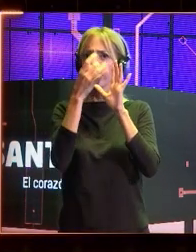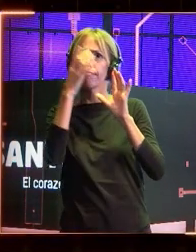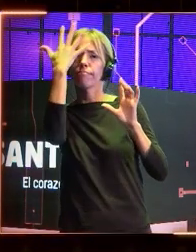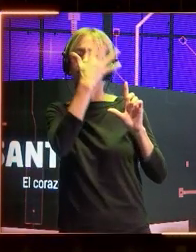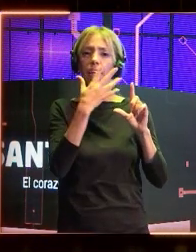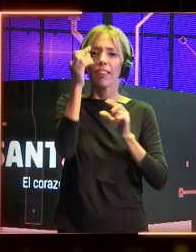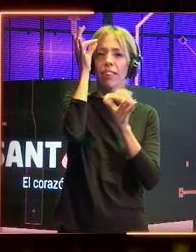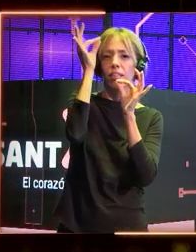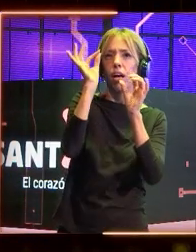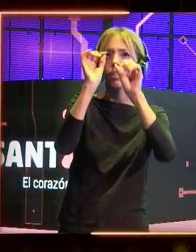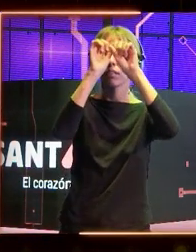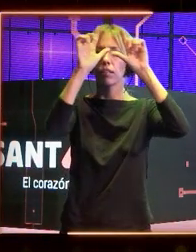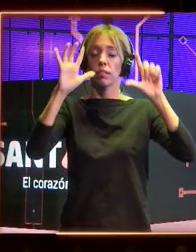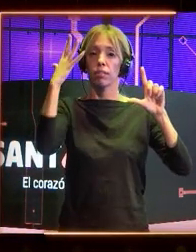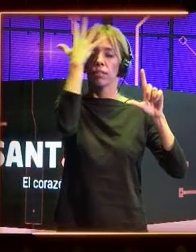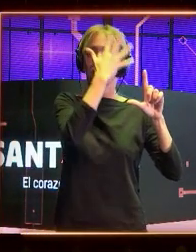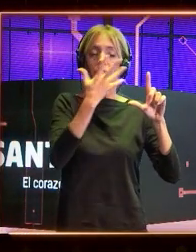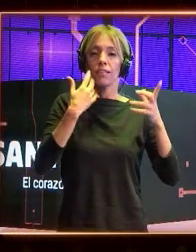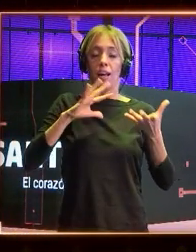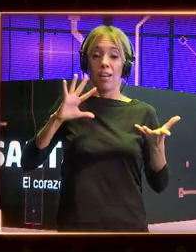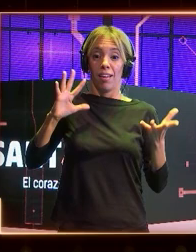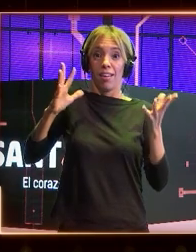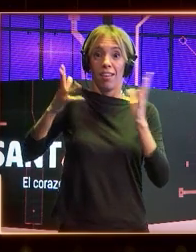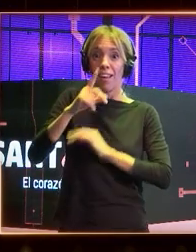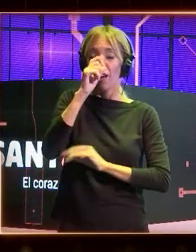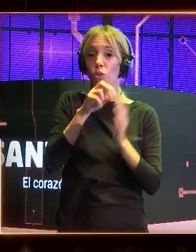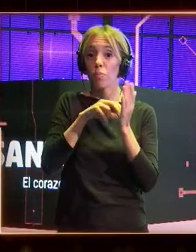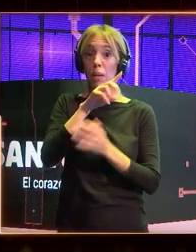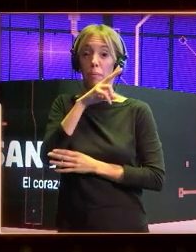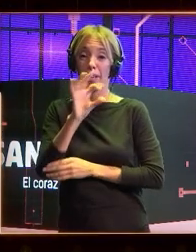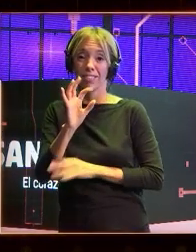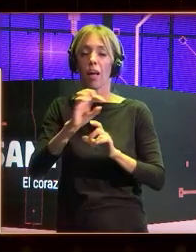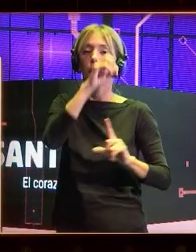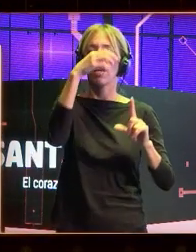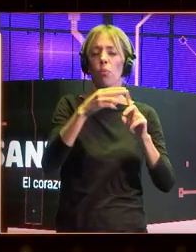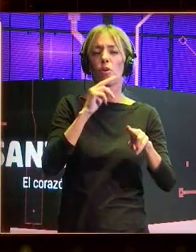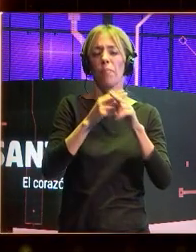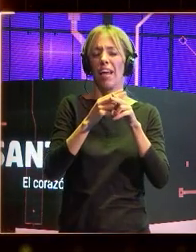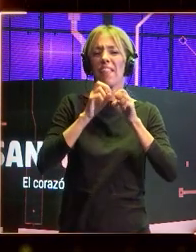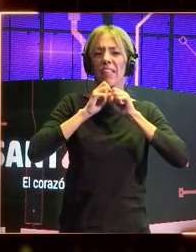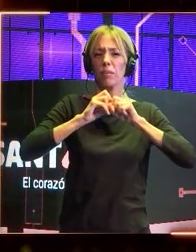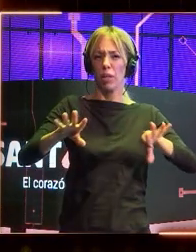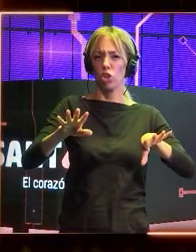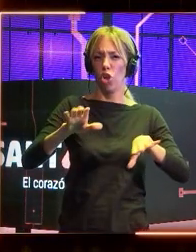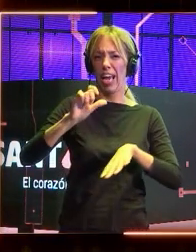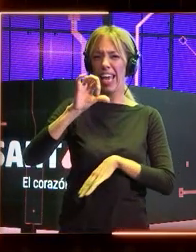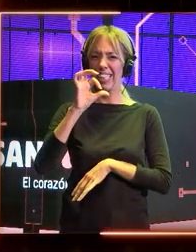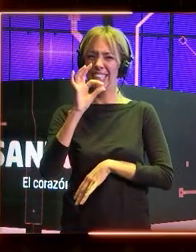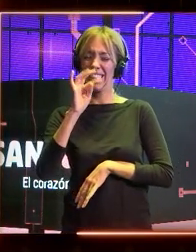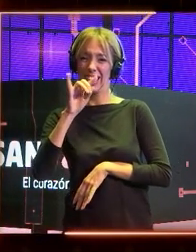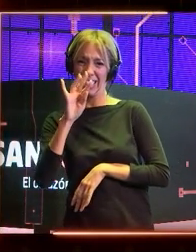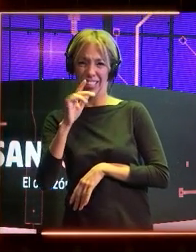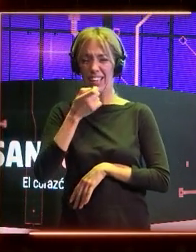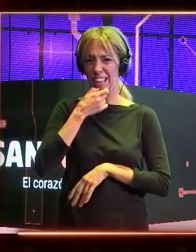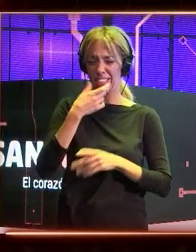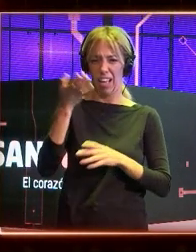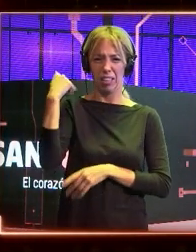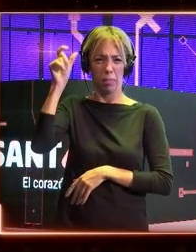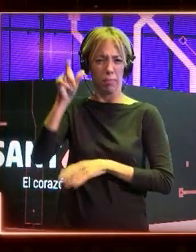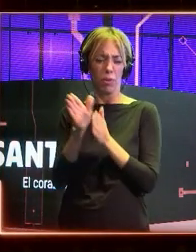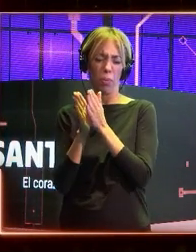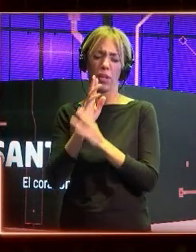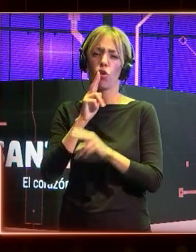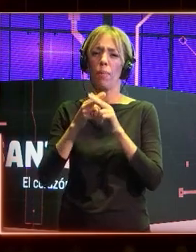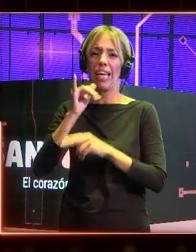ganando detalle hasta el punto de que ya en 2020 con la página web de This person doesn't exist que ha comentado antes sac puede